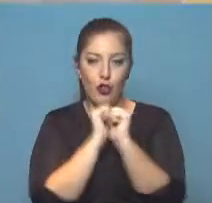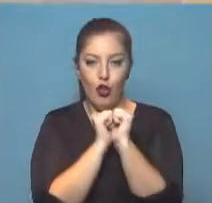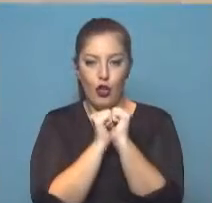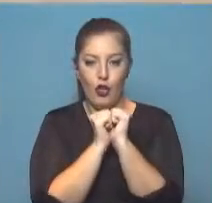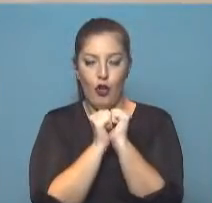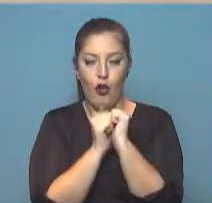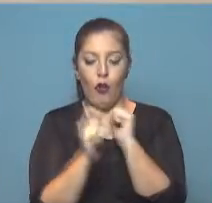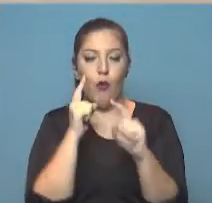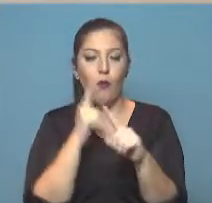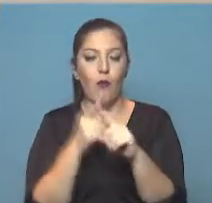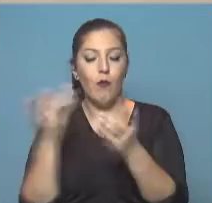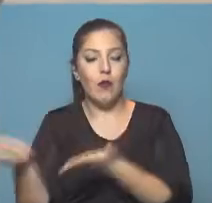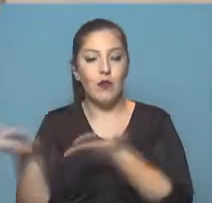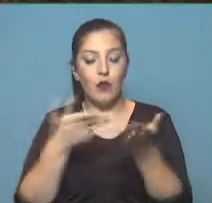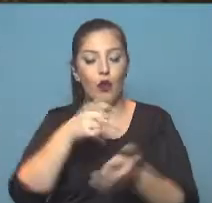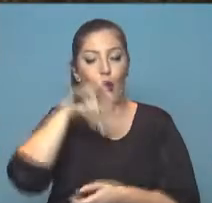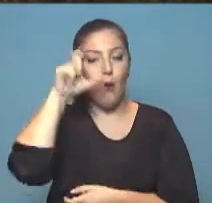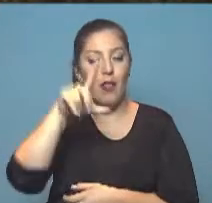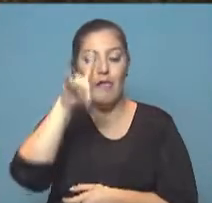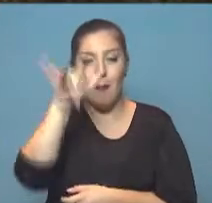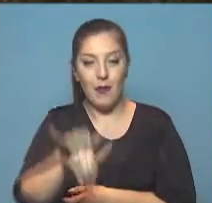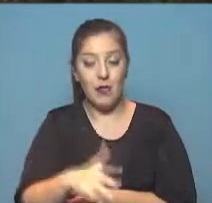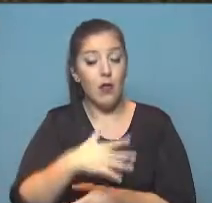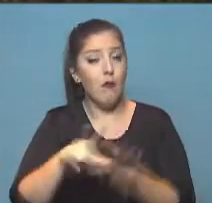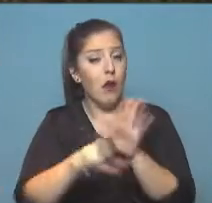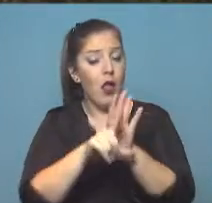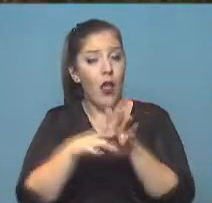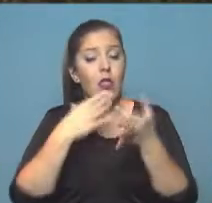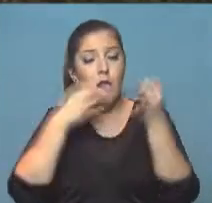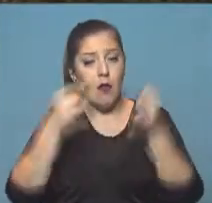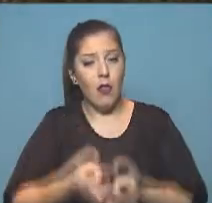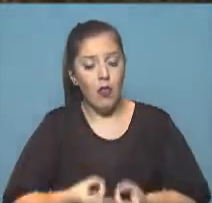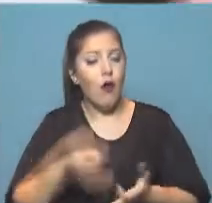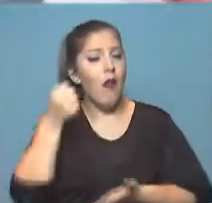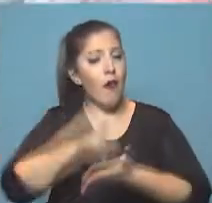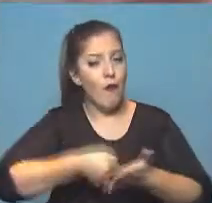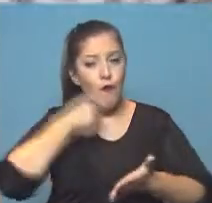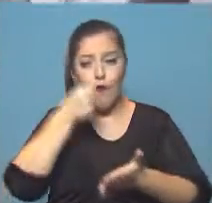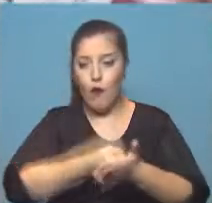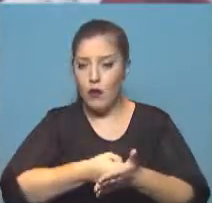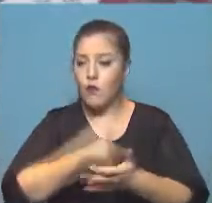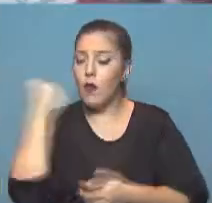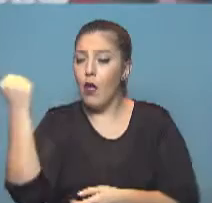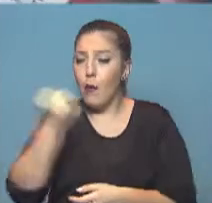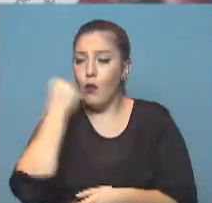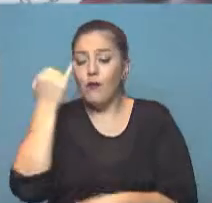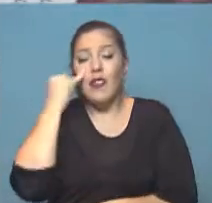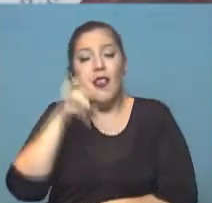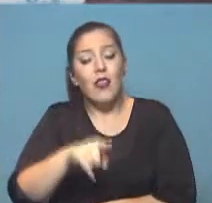la recepción del Premio Nobel de la Paz. Legítimo, además, válido, un esfuerzo importante, y